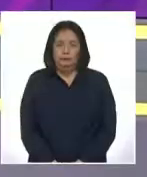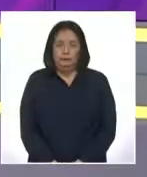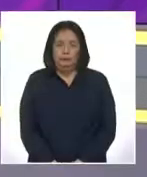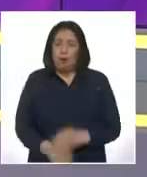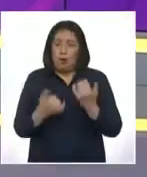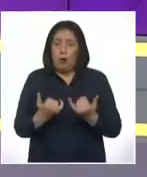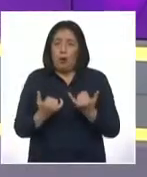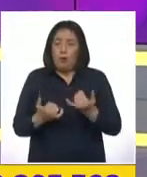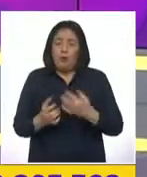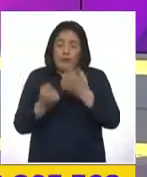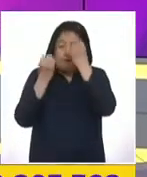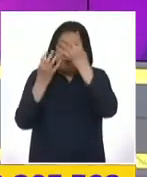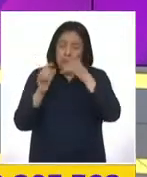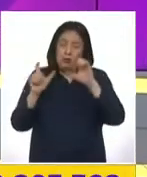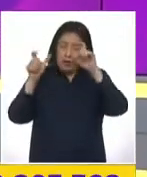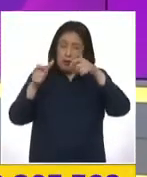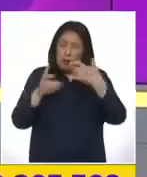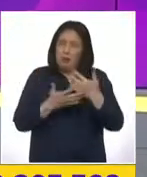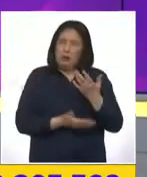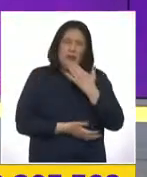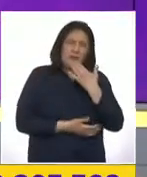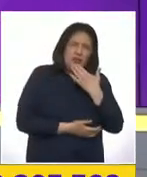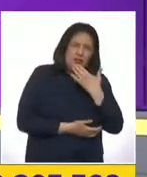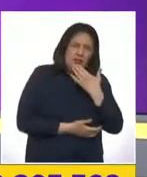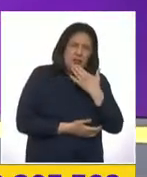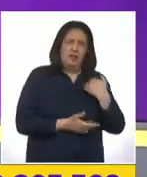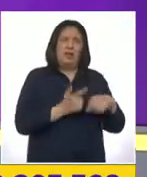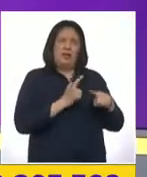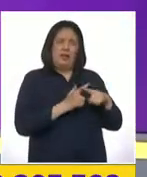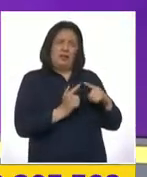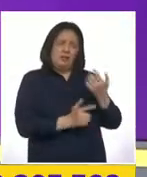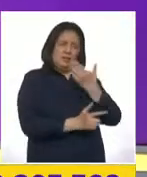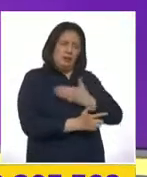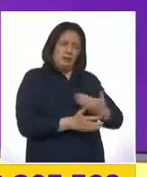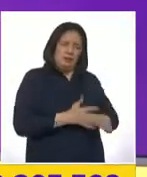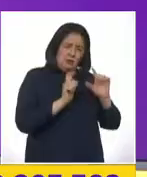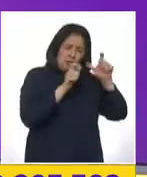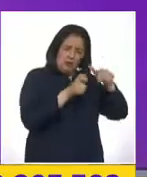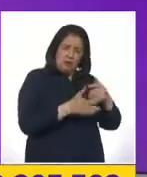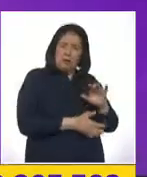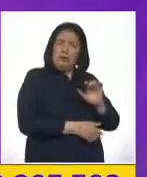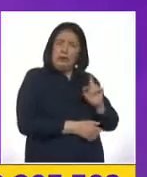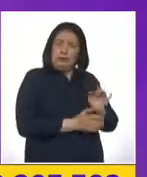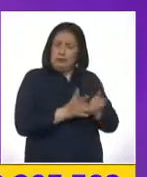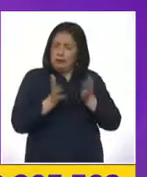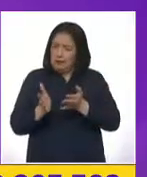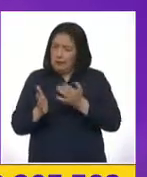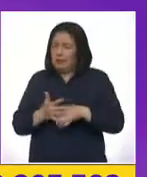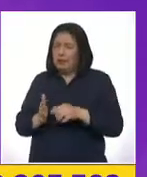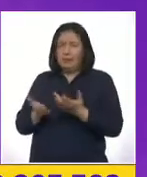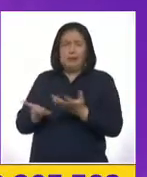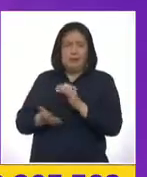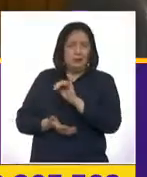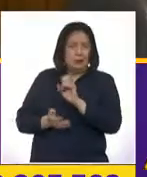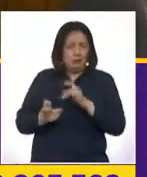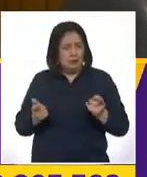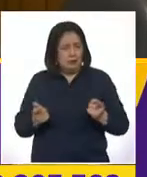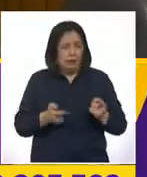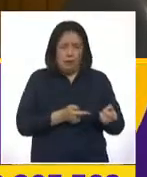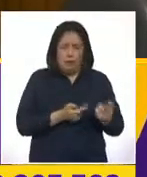Congreso de la República, un incidente sucedido entre Mari Carmen Alba, la congresista Isabel Cortés. Mari Carmen Alba se ha disculpado, ha dicho